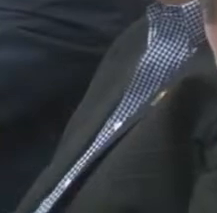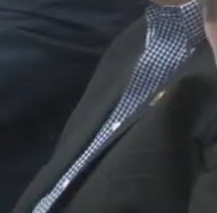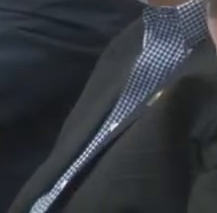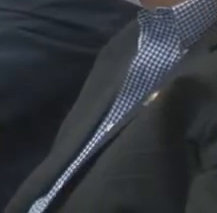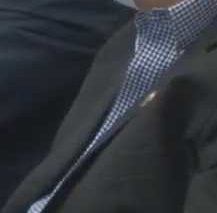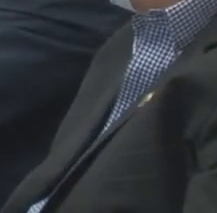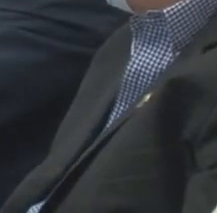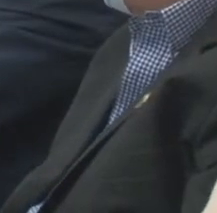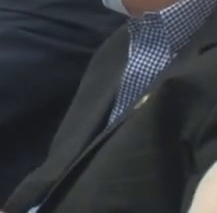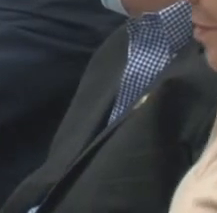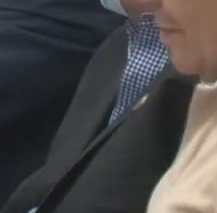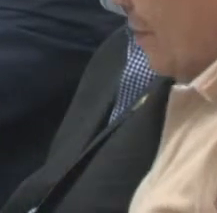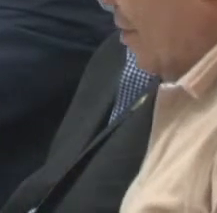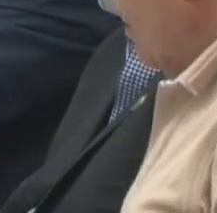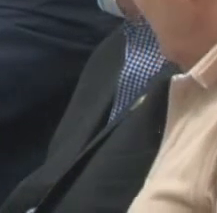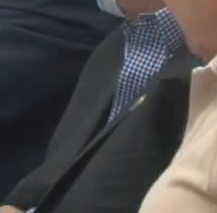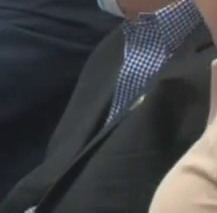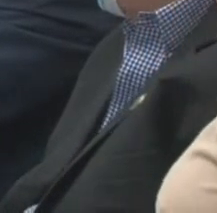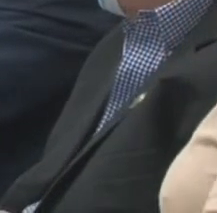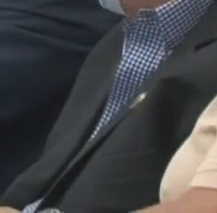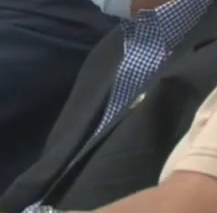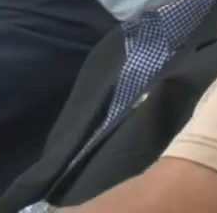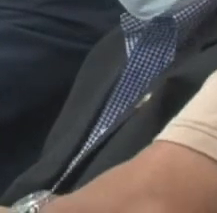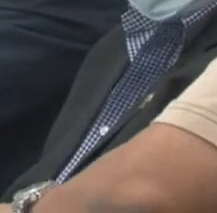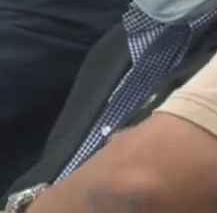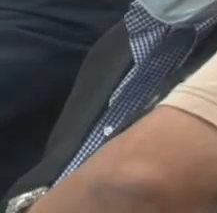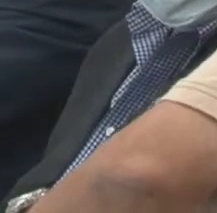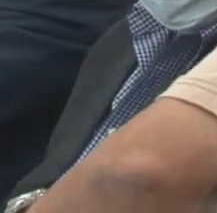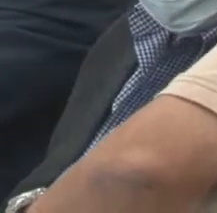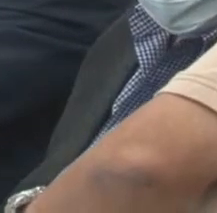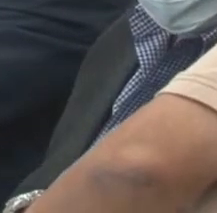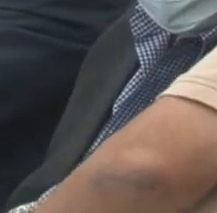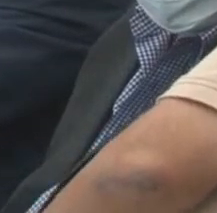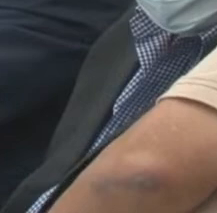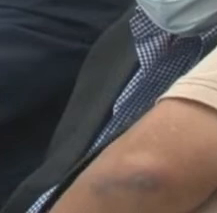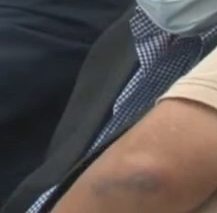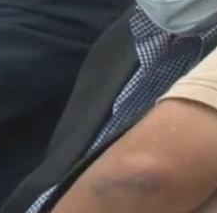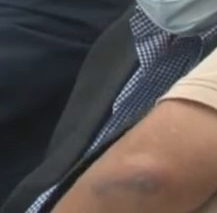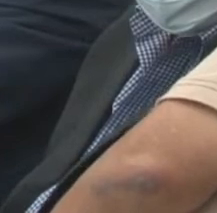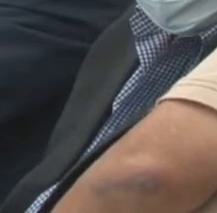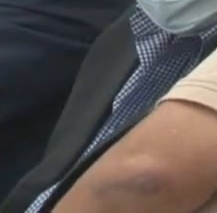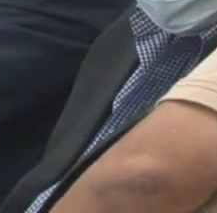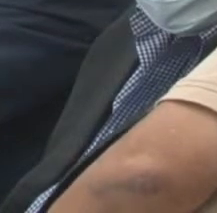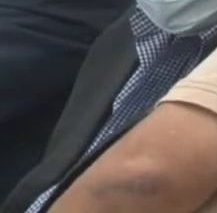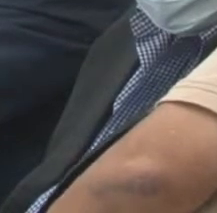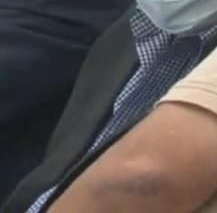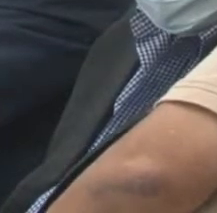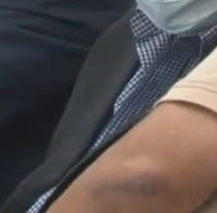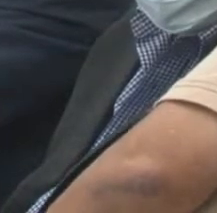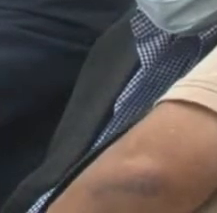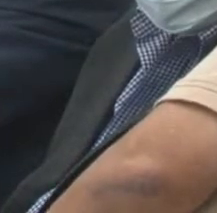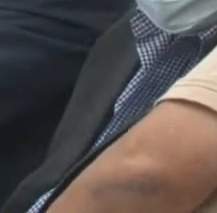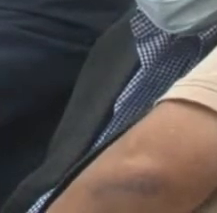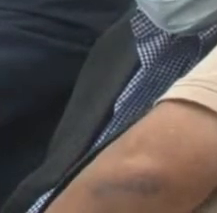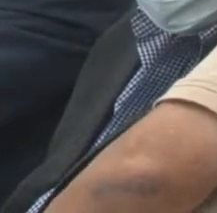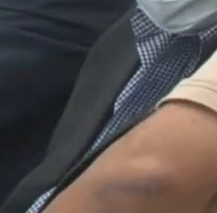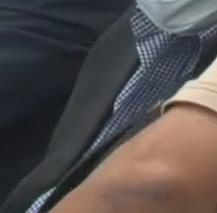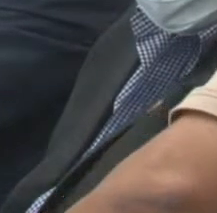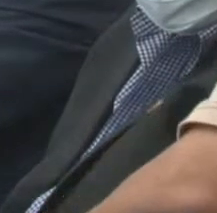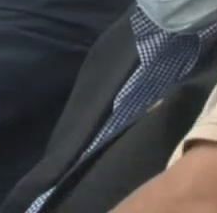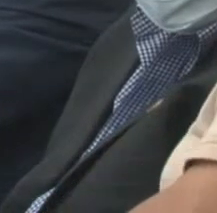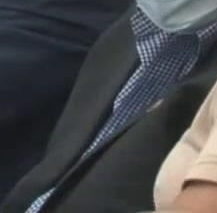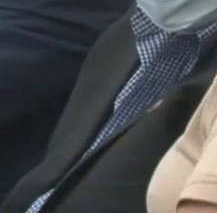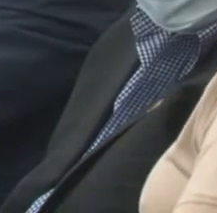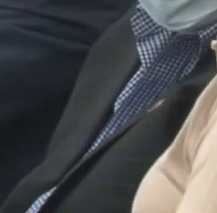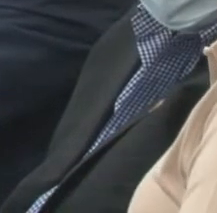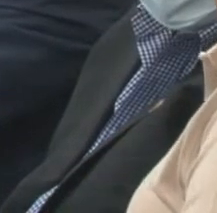que se viene a sustituir la declaración de una persona objeto del tráfico ilegal de personas y se va a decidir, no va a declarar